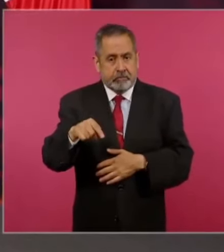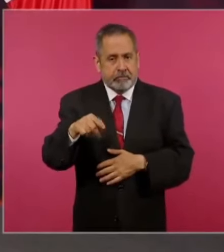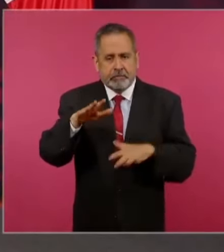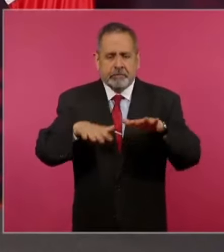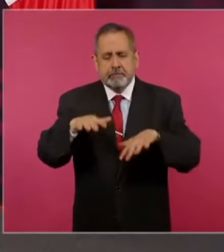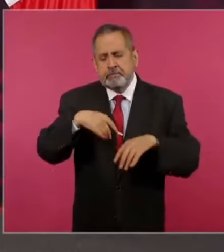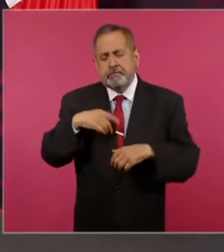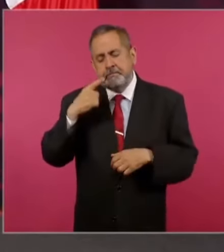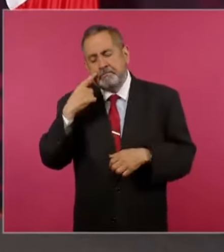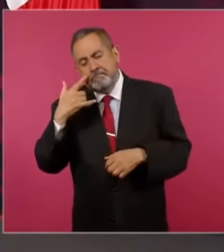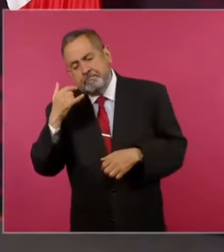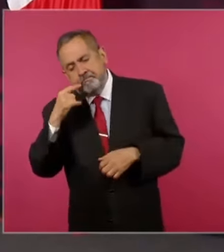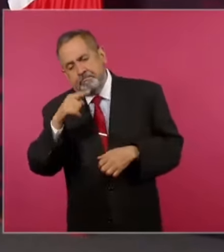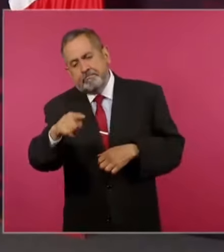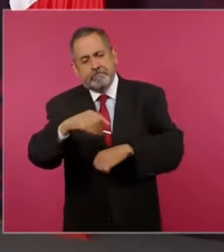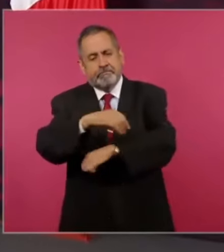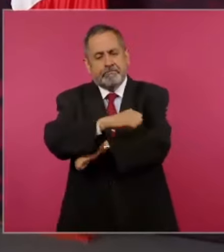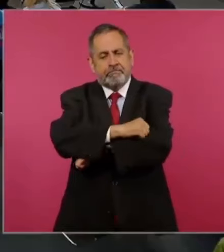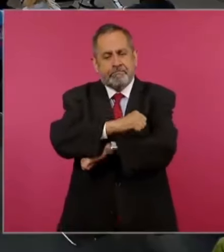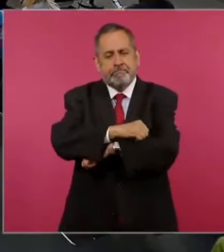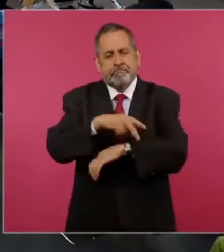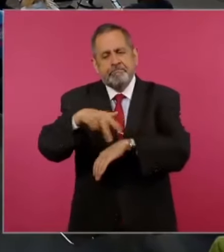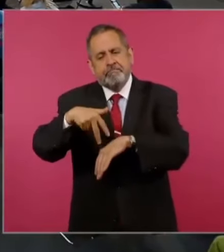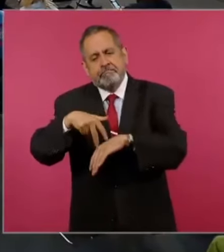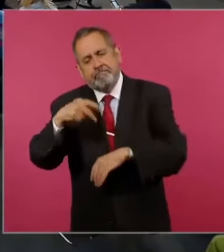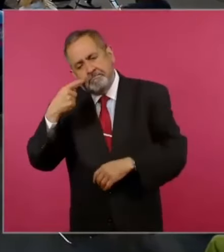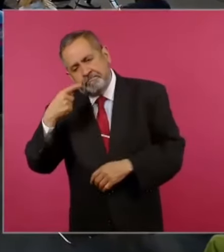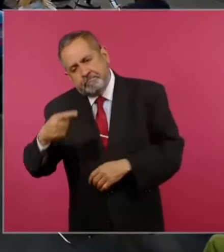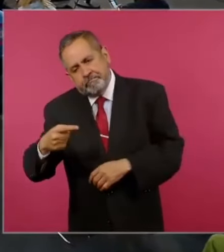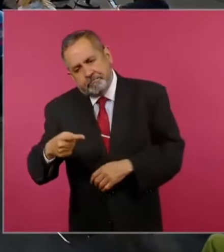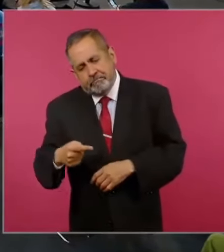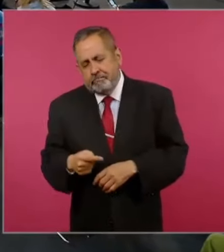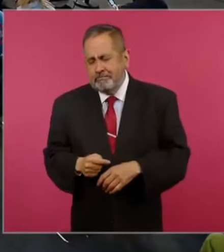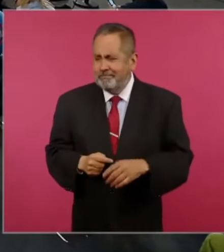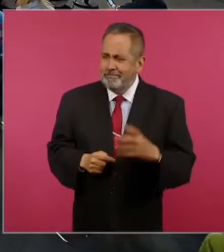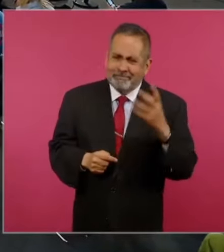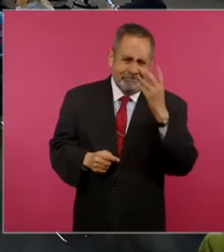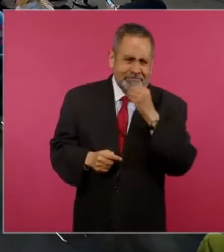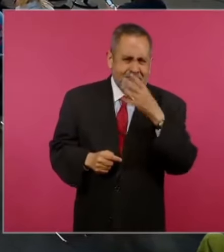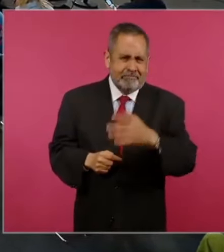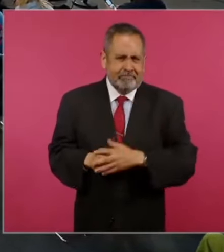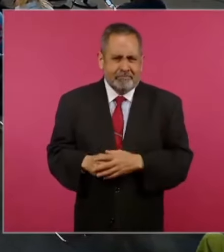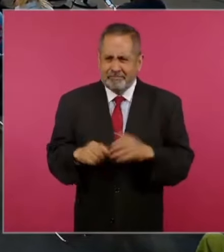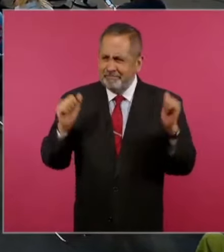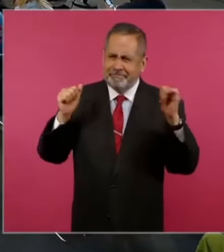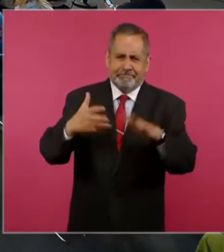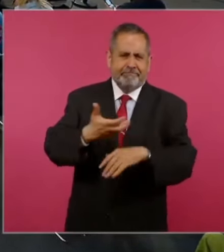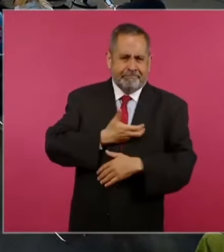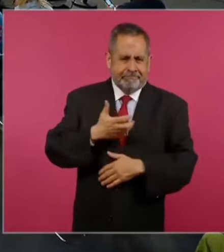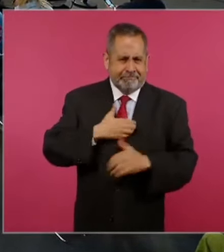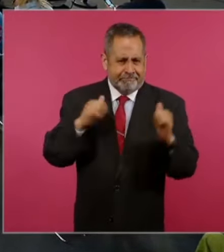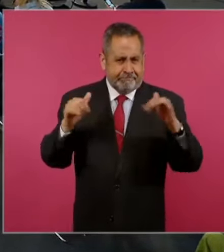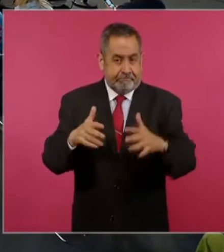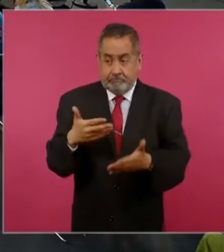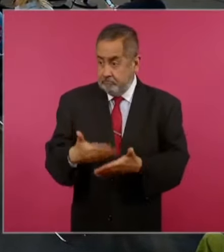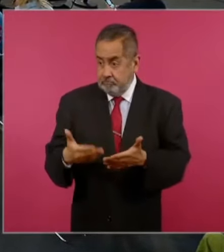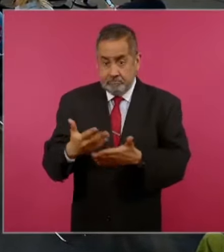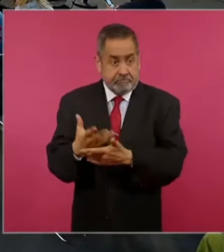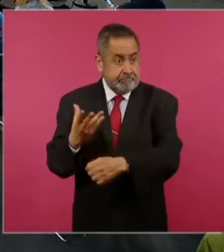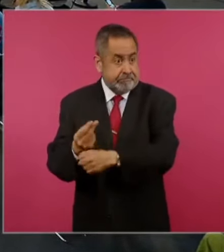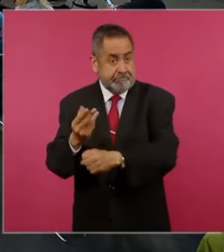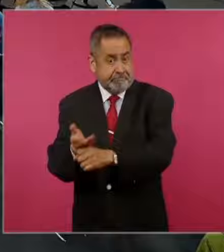a veces allá a la ventana a ver cómo está el Zócalo, que además ahora quedó